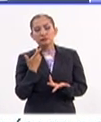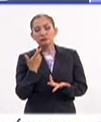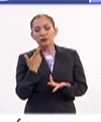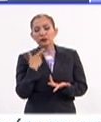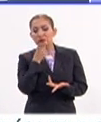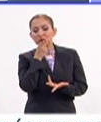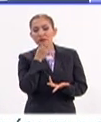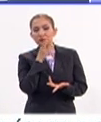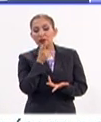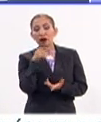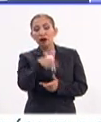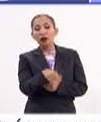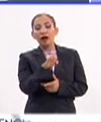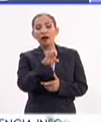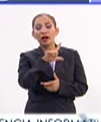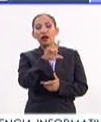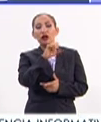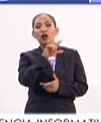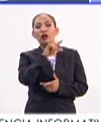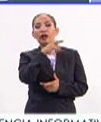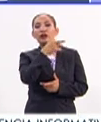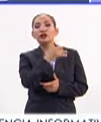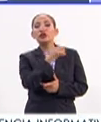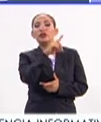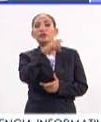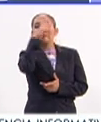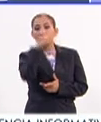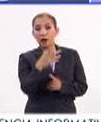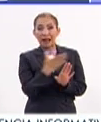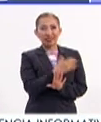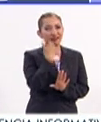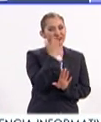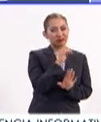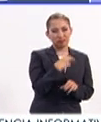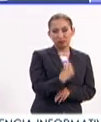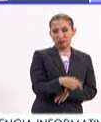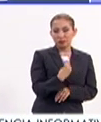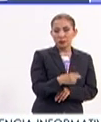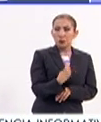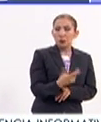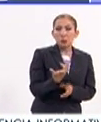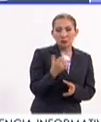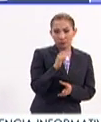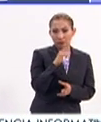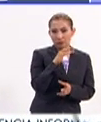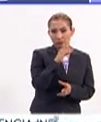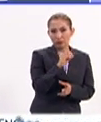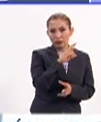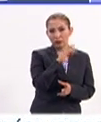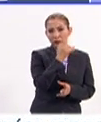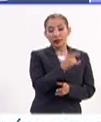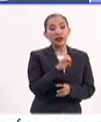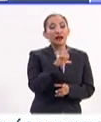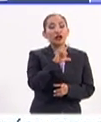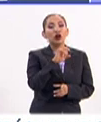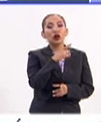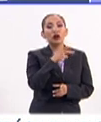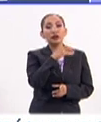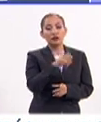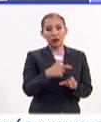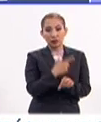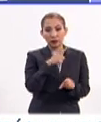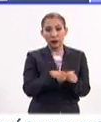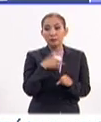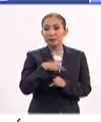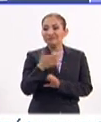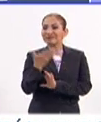deciden que era mejor que se llamara el Colegio de México. Originalmente quería Alfonso Reyes que fuera el Colegio Nacional,